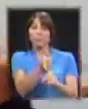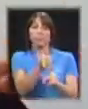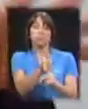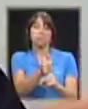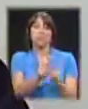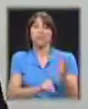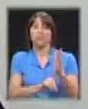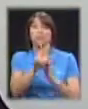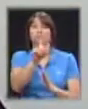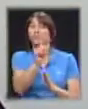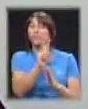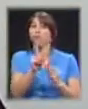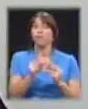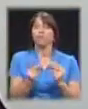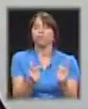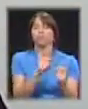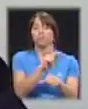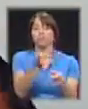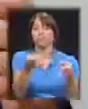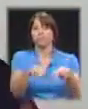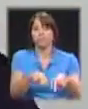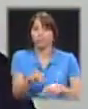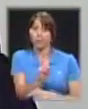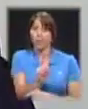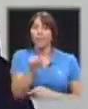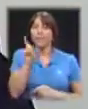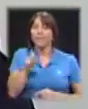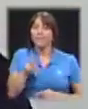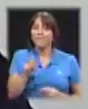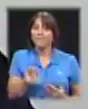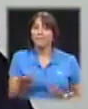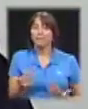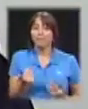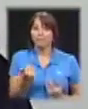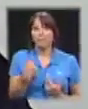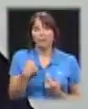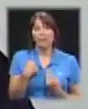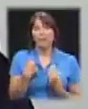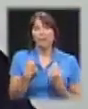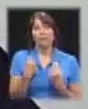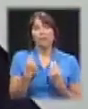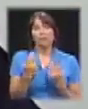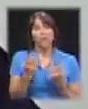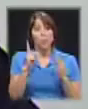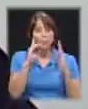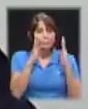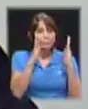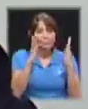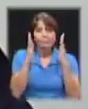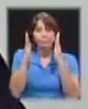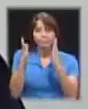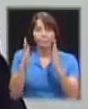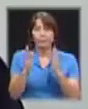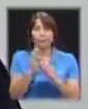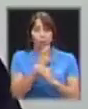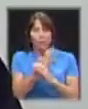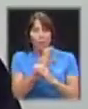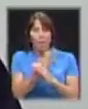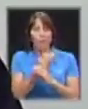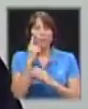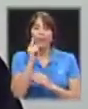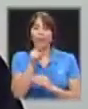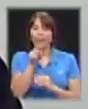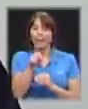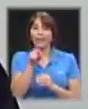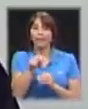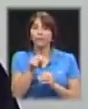daba automáticamente, sino que lo había que tener un cuidado de que eso se filtrara de